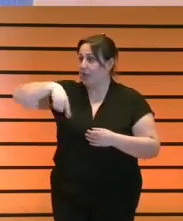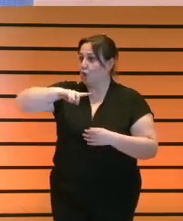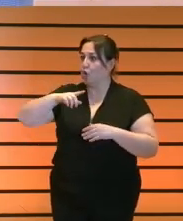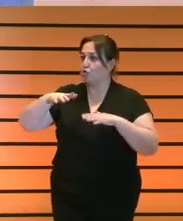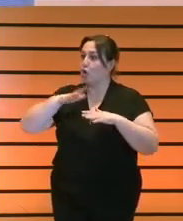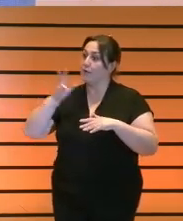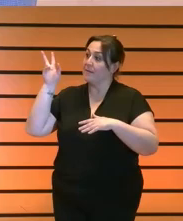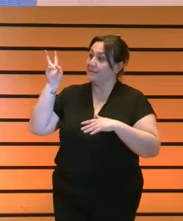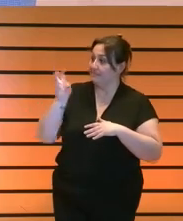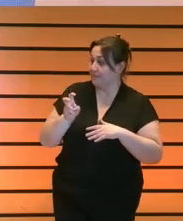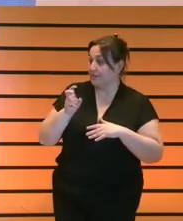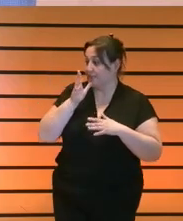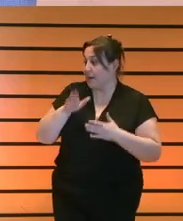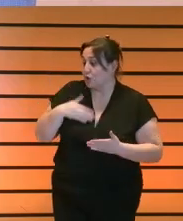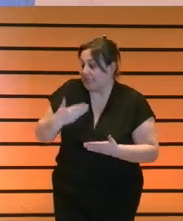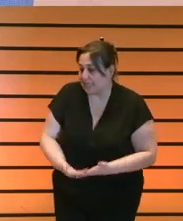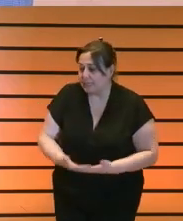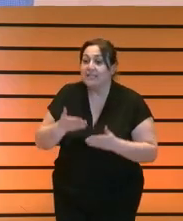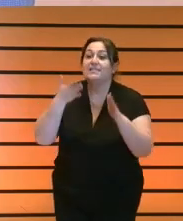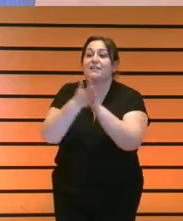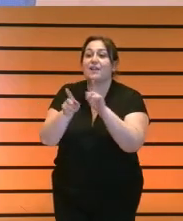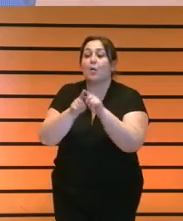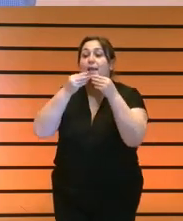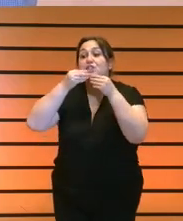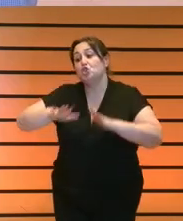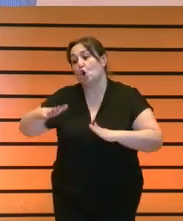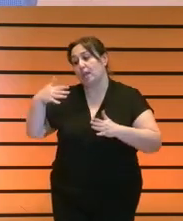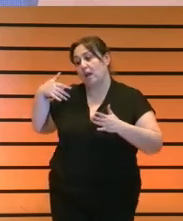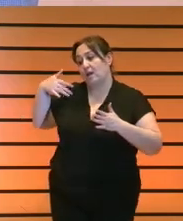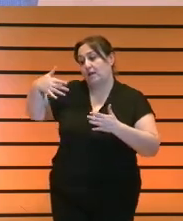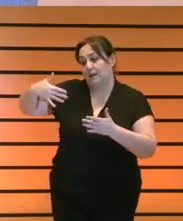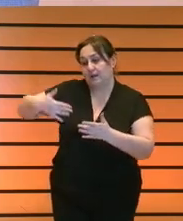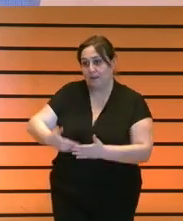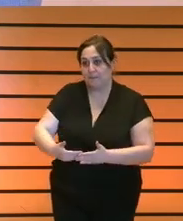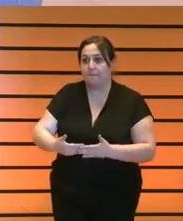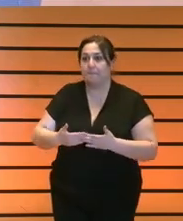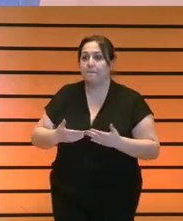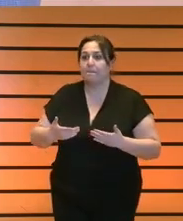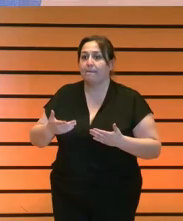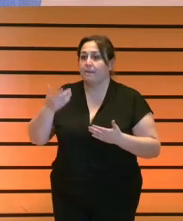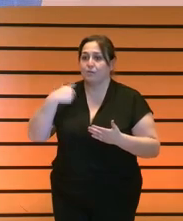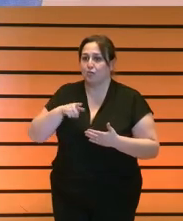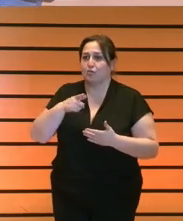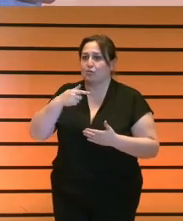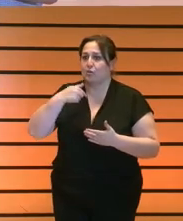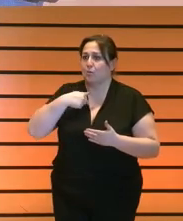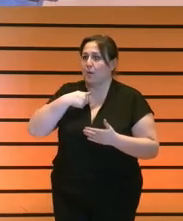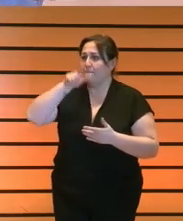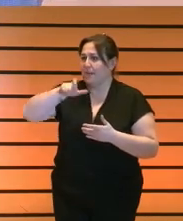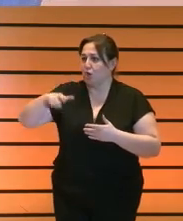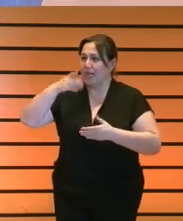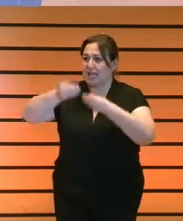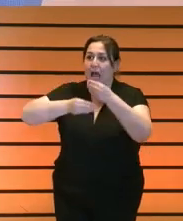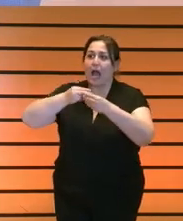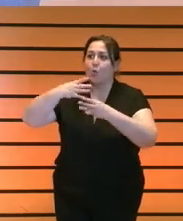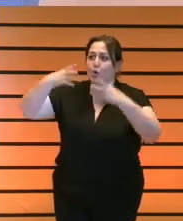a nivel evolución, y cuando decimos hasta aquí, hemos puesto a personas a orbitar nuestro mundo, ha habido gente que ha